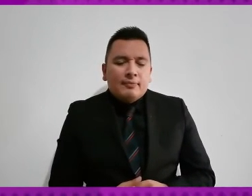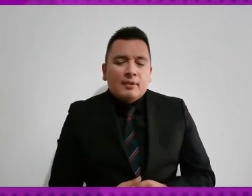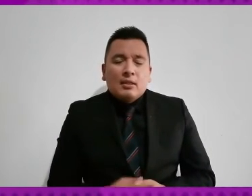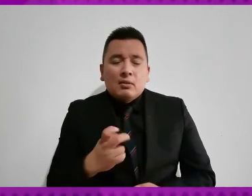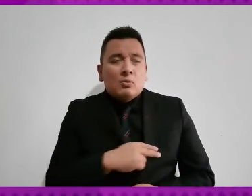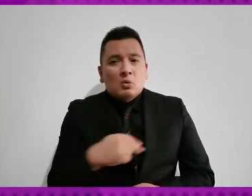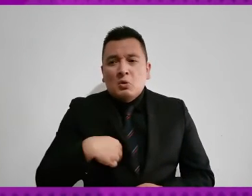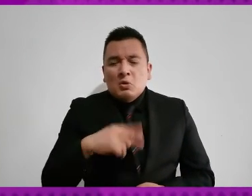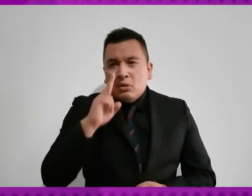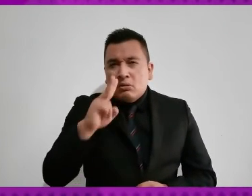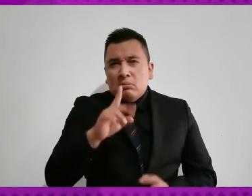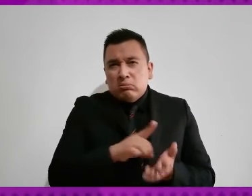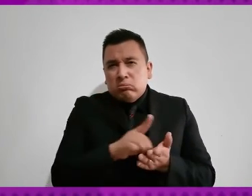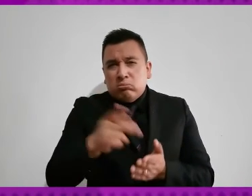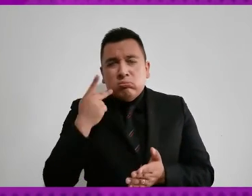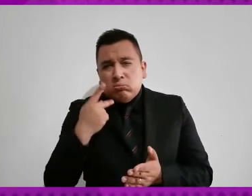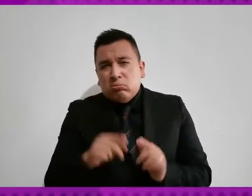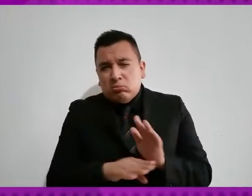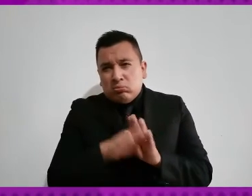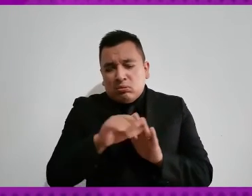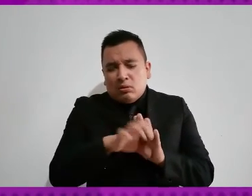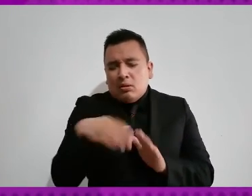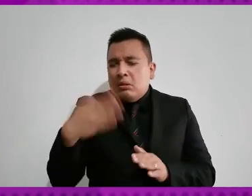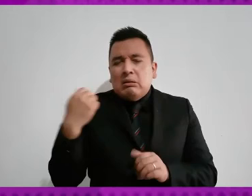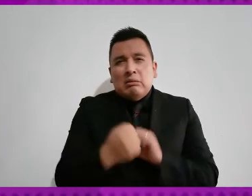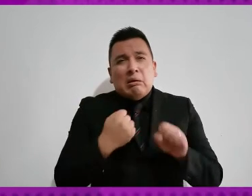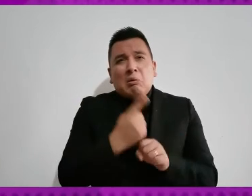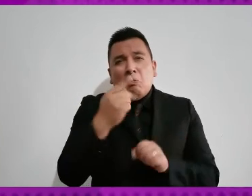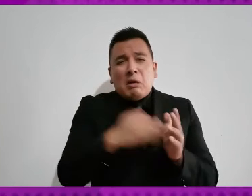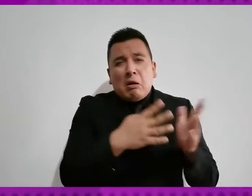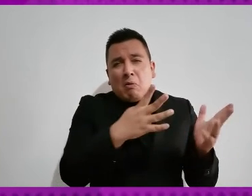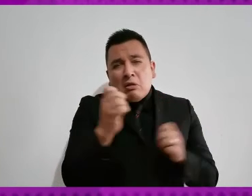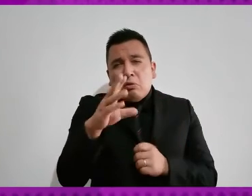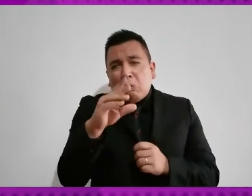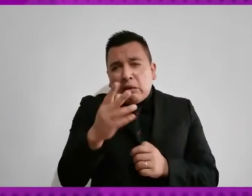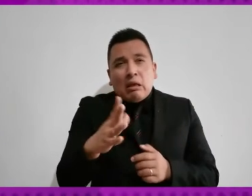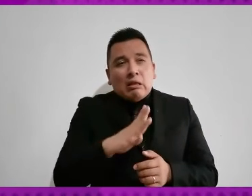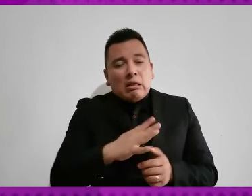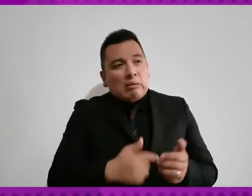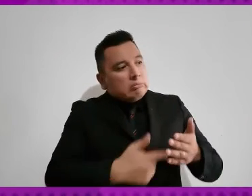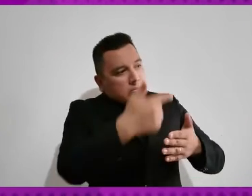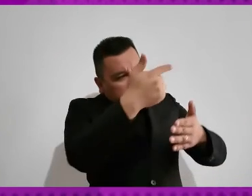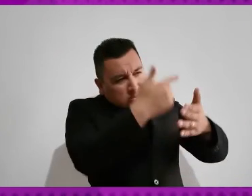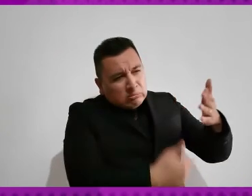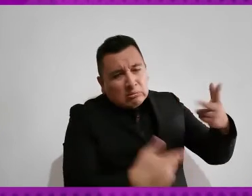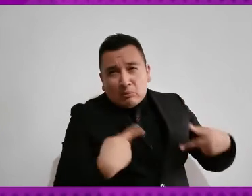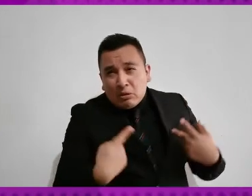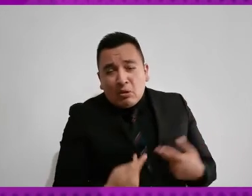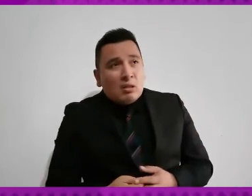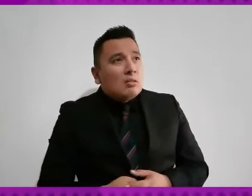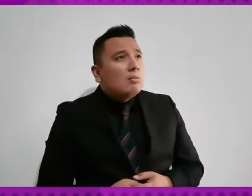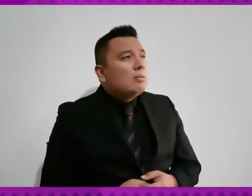expanden los derechos políticos. Hablábamos de los años 90, donde efectivamente pues era la lista nominal, acudía a votar. Hoy en día